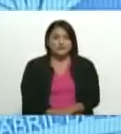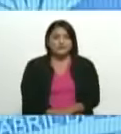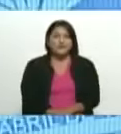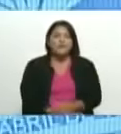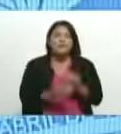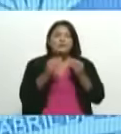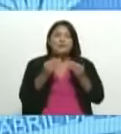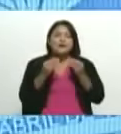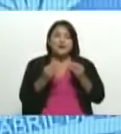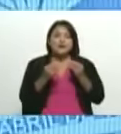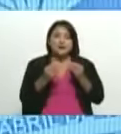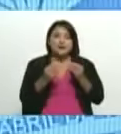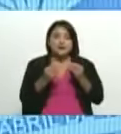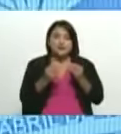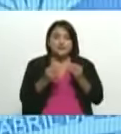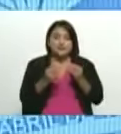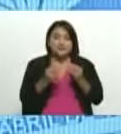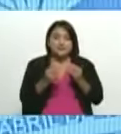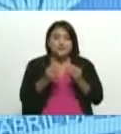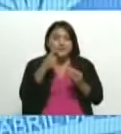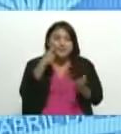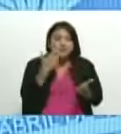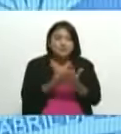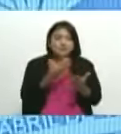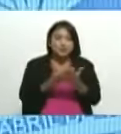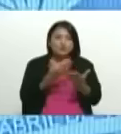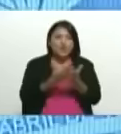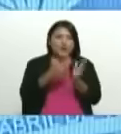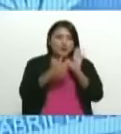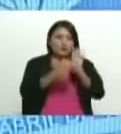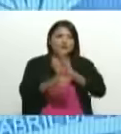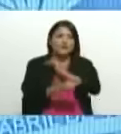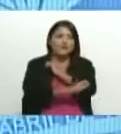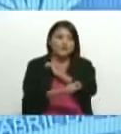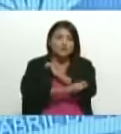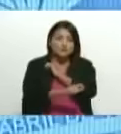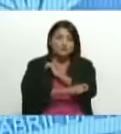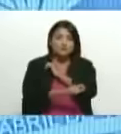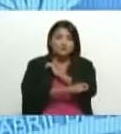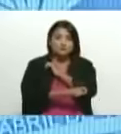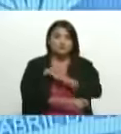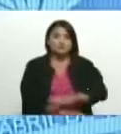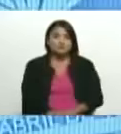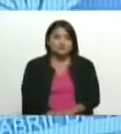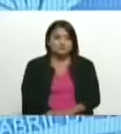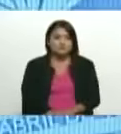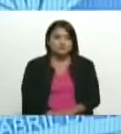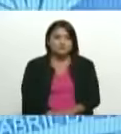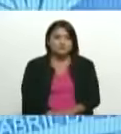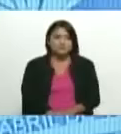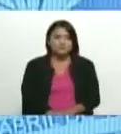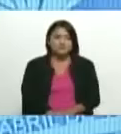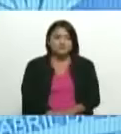para que, ya está demostrado el fraude, para que se certifique. Por ejemplo,